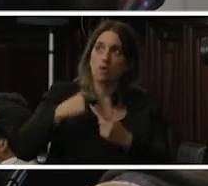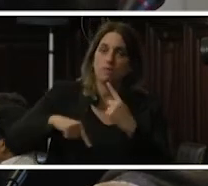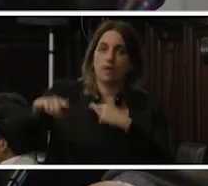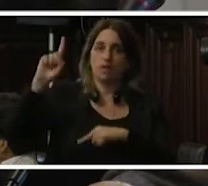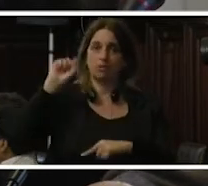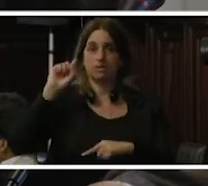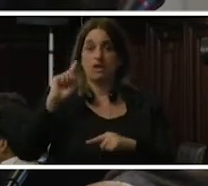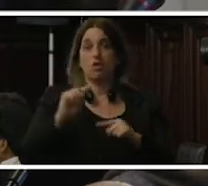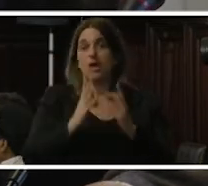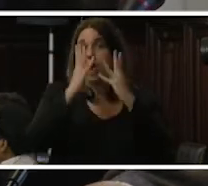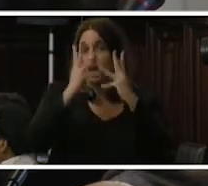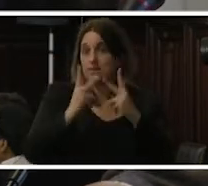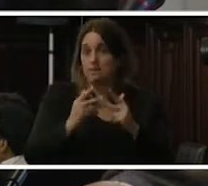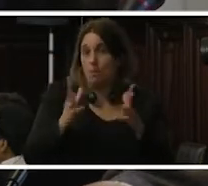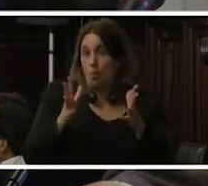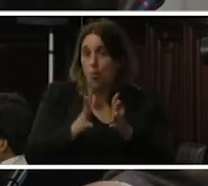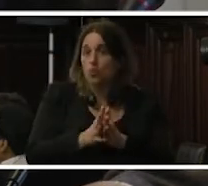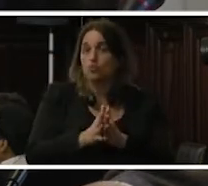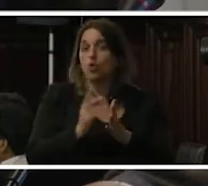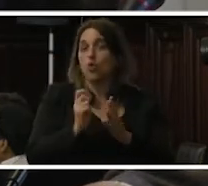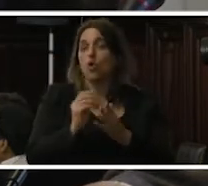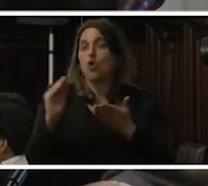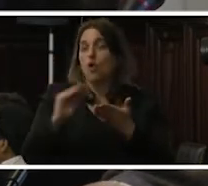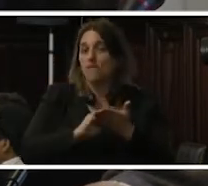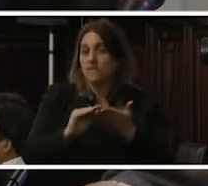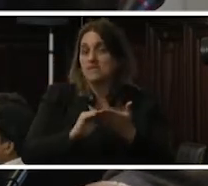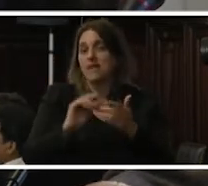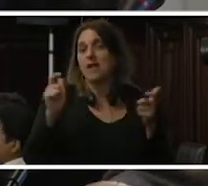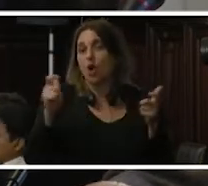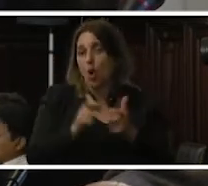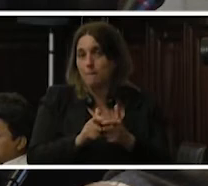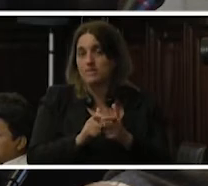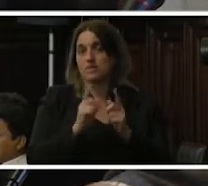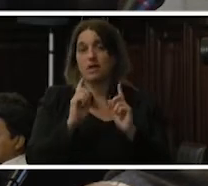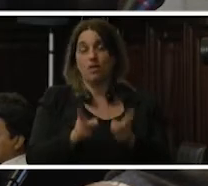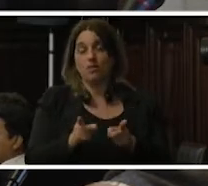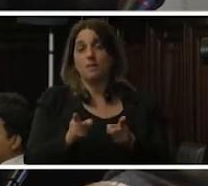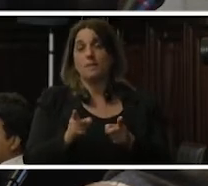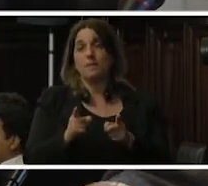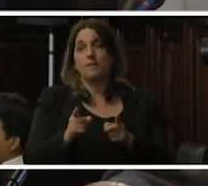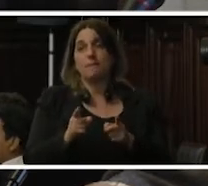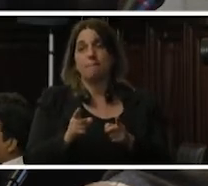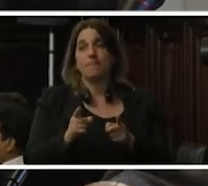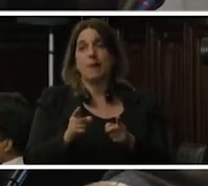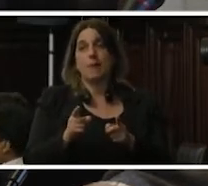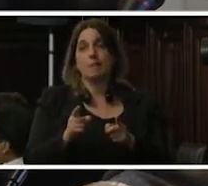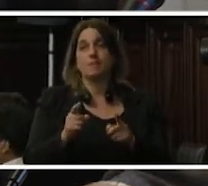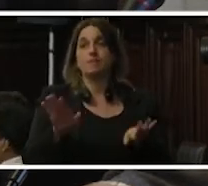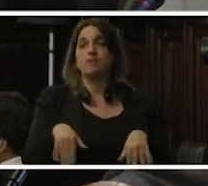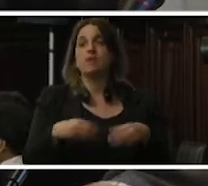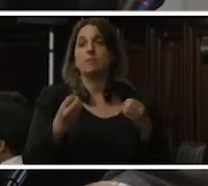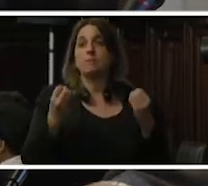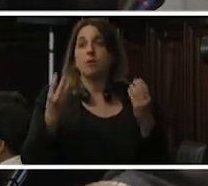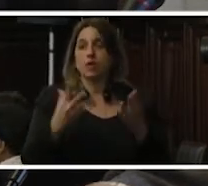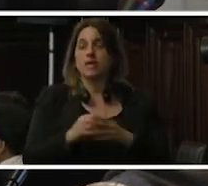que coorganizamos con la Oficina del Alto Comisionado y también con IJUIA, porque